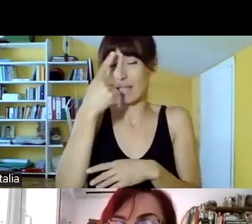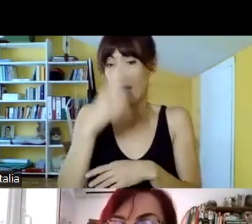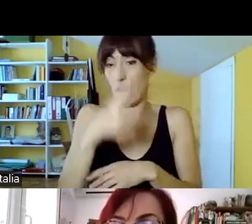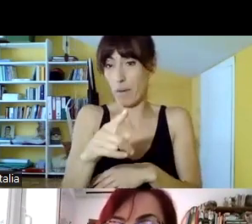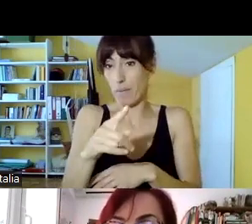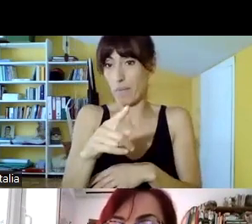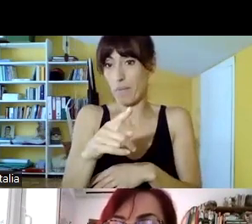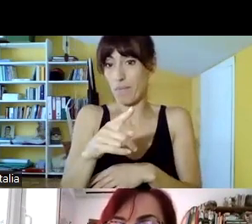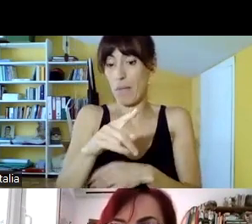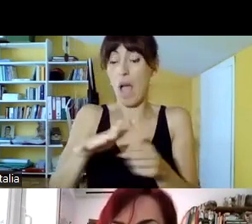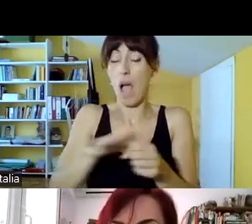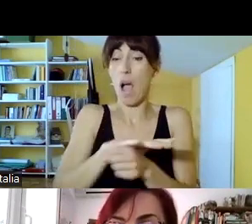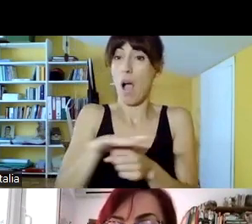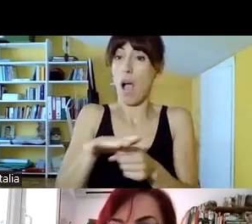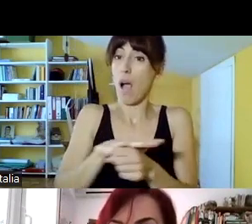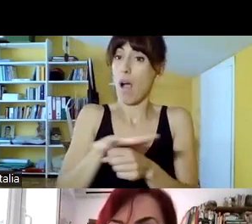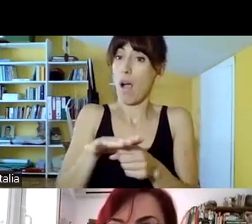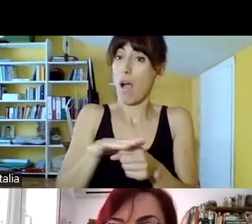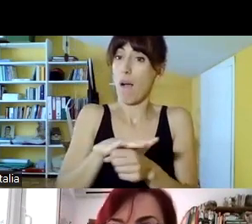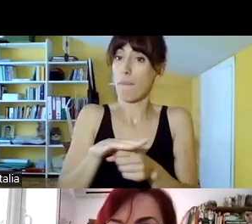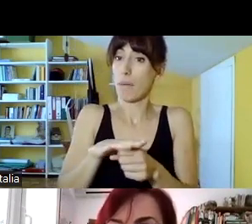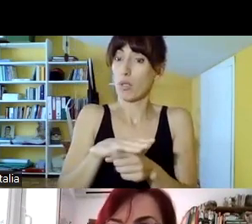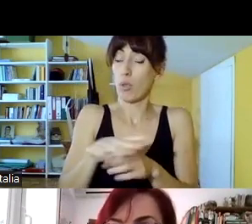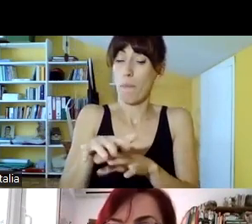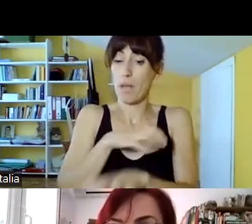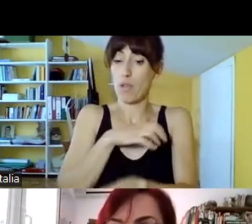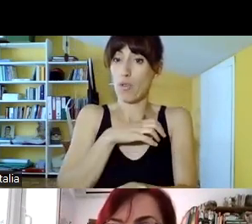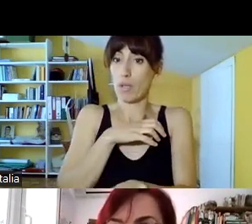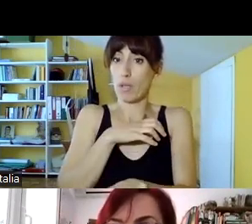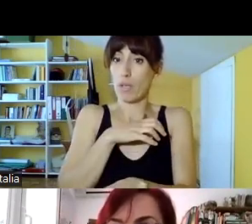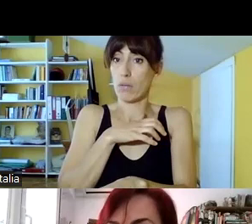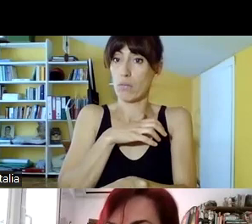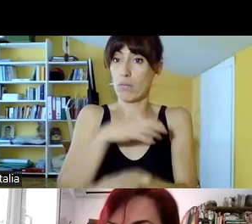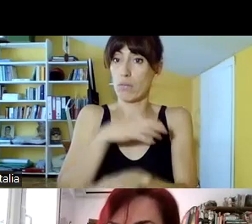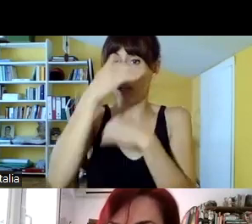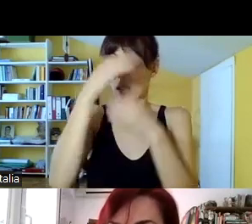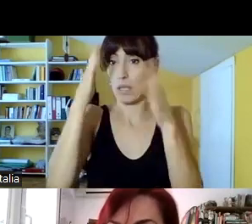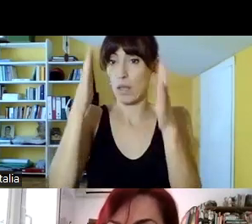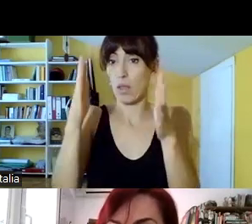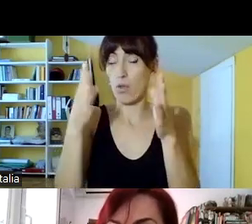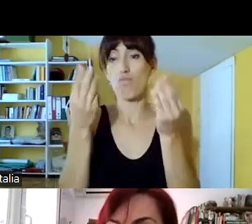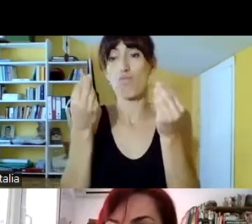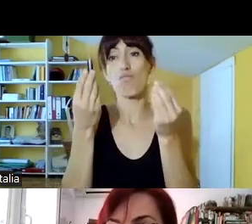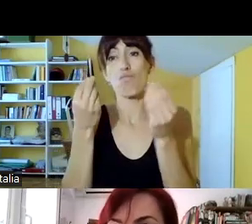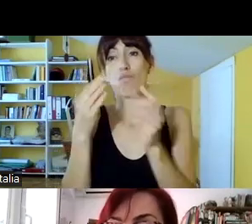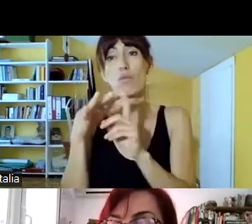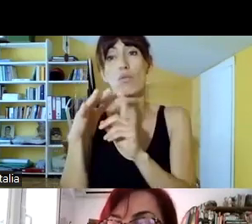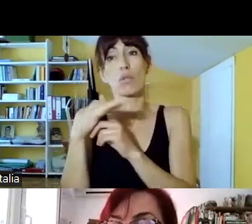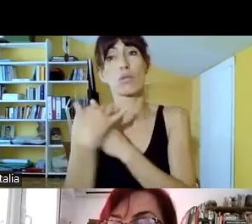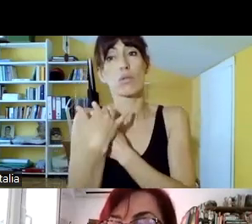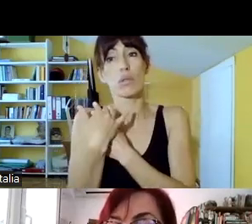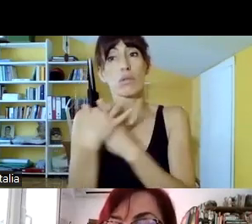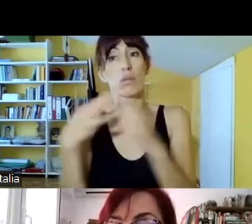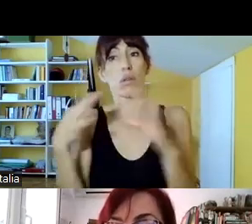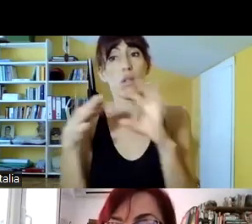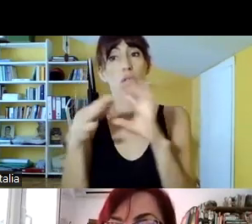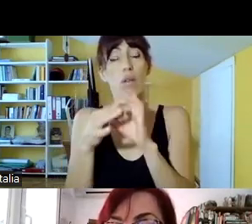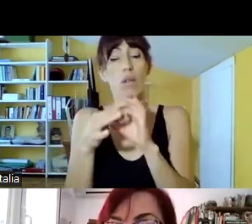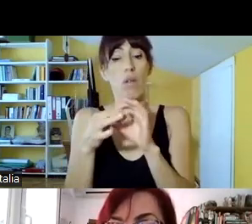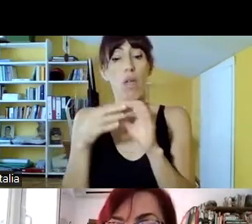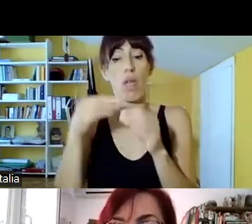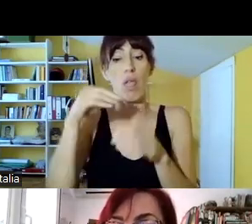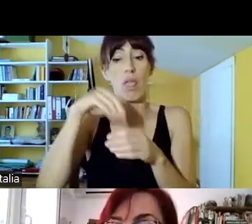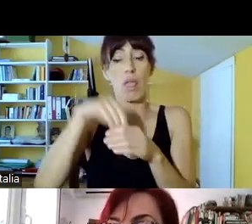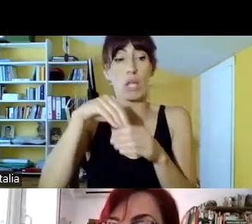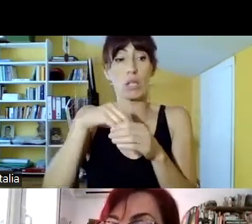nuestro ámbito fundamental o mayoritario de atención en muchos casos tiene que ver con lo que ocurre dentro de una consulta a nivel